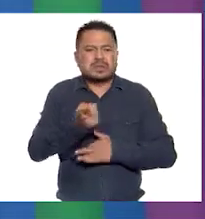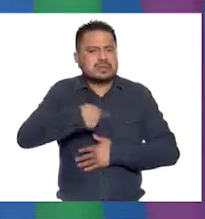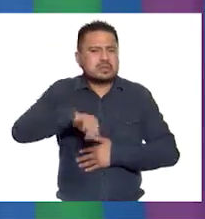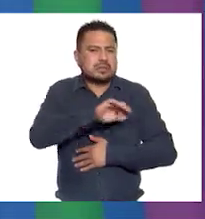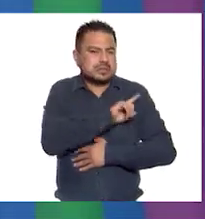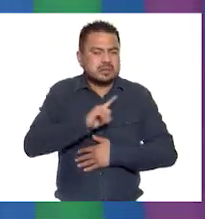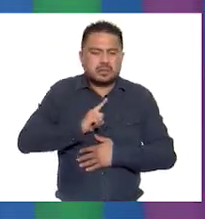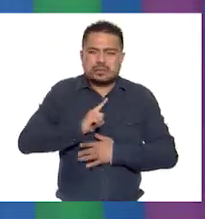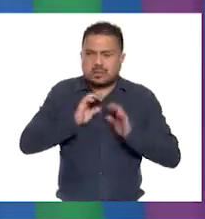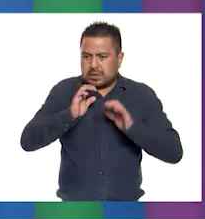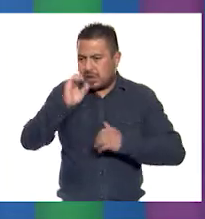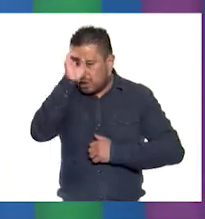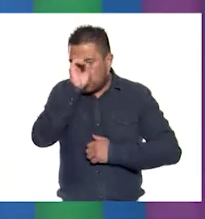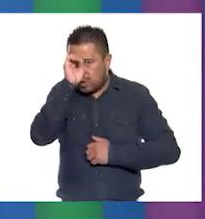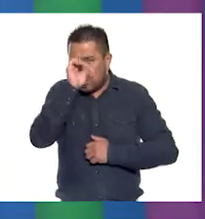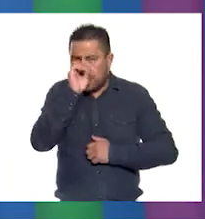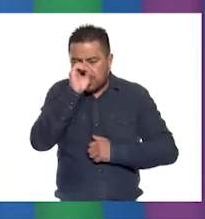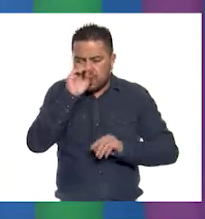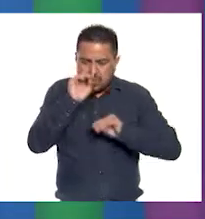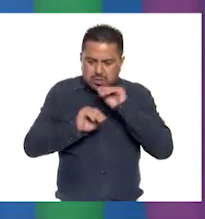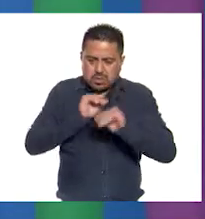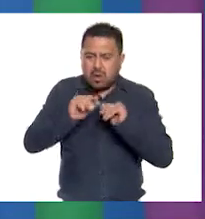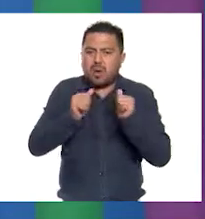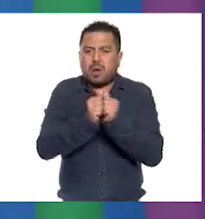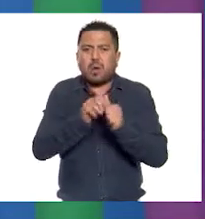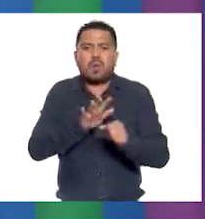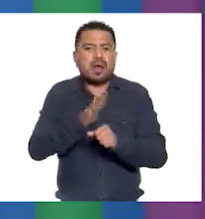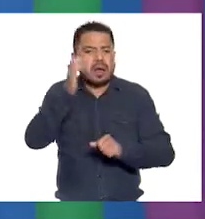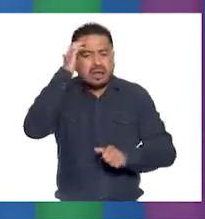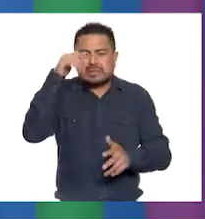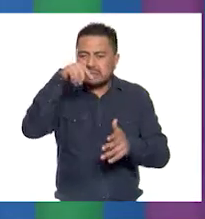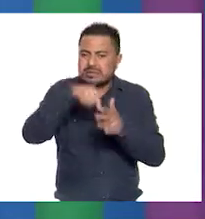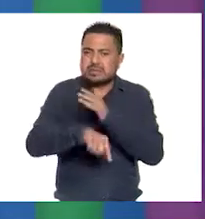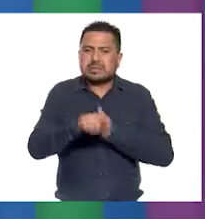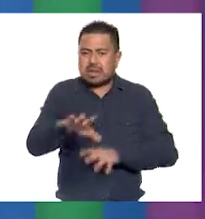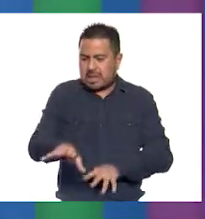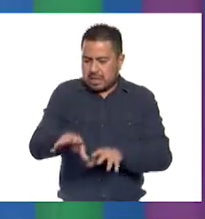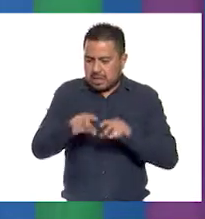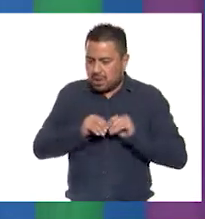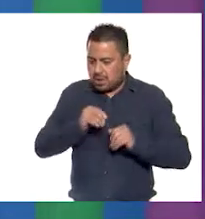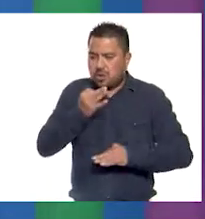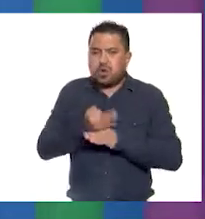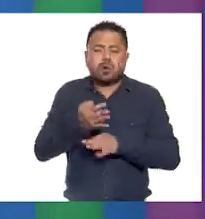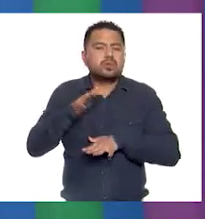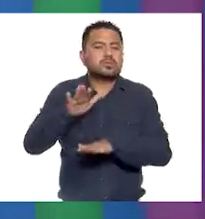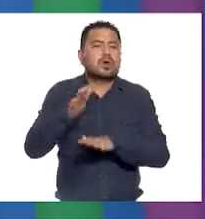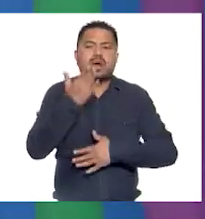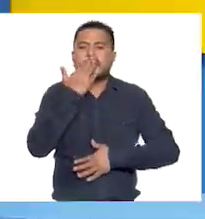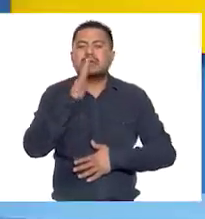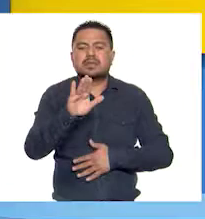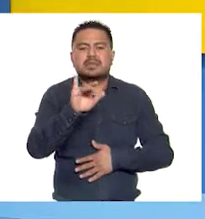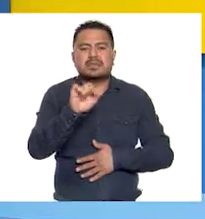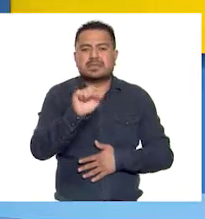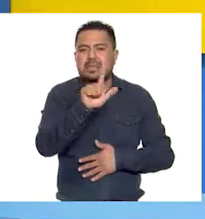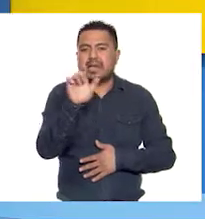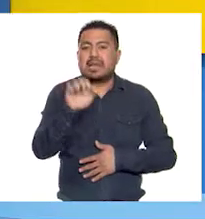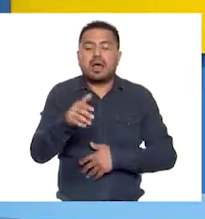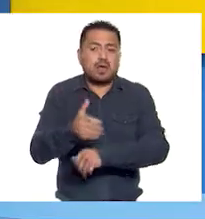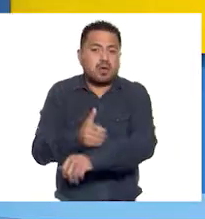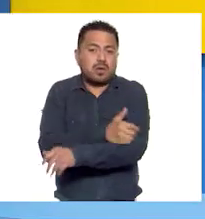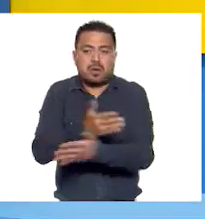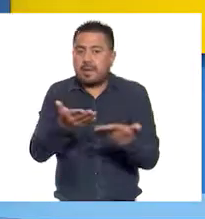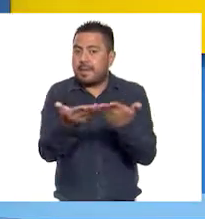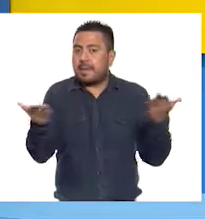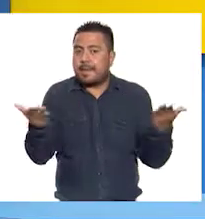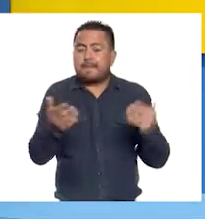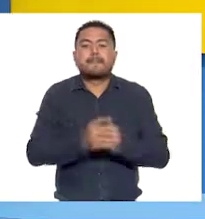procuraremos que nuestra opinión se construya con base en los conocimientos que adquirimos hoy sobre el Islam. Compañeras y